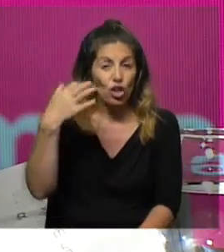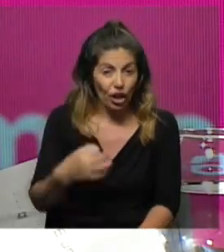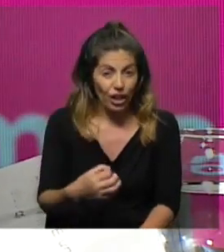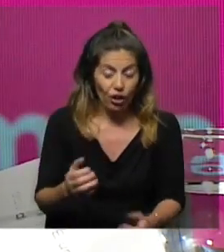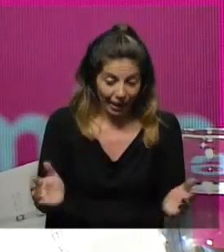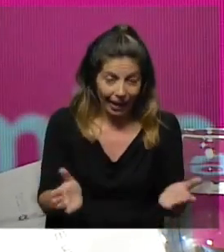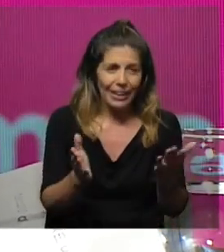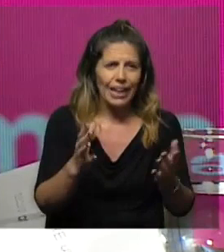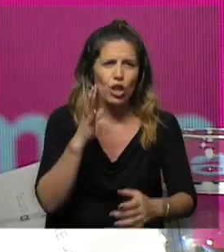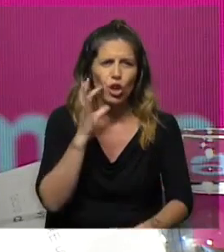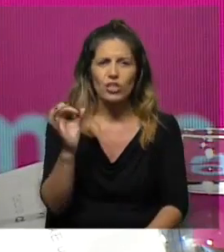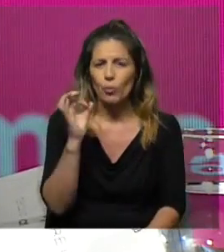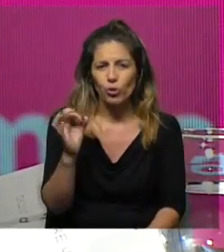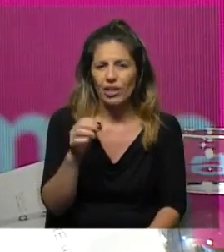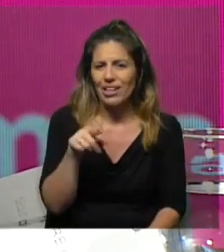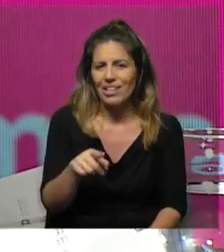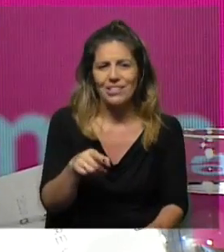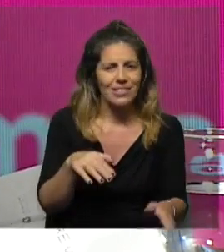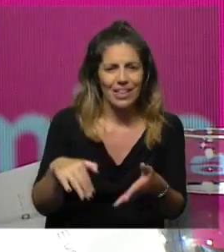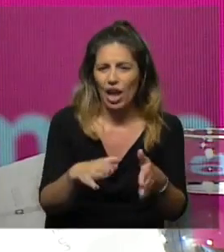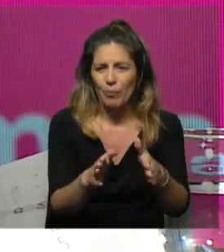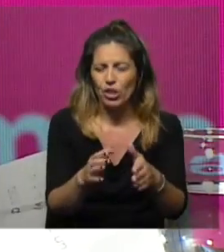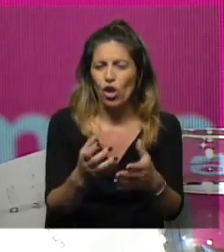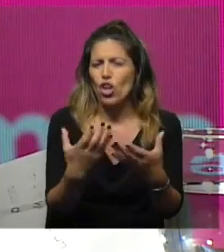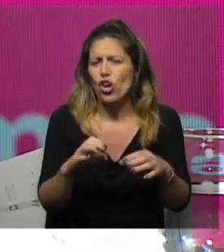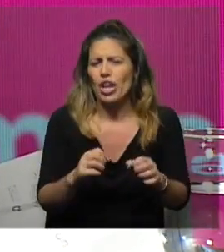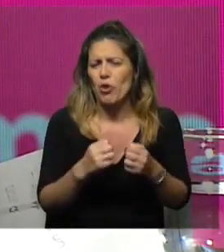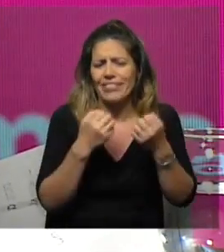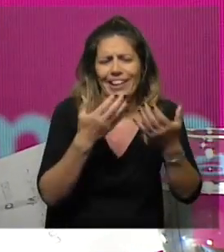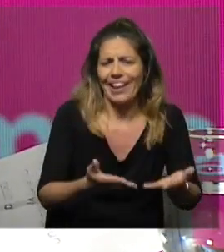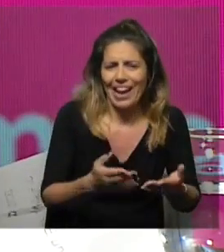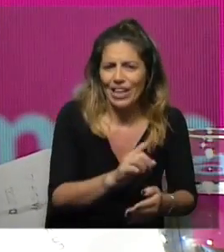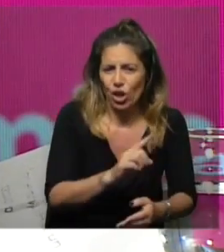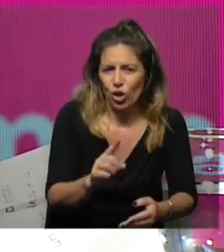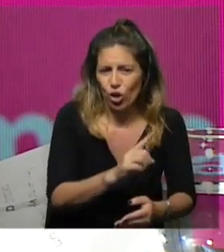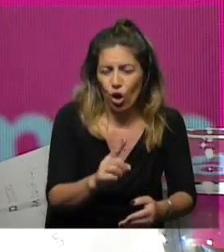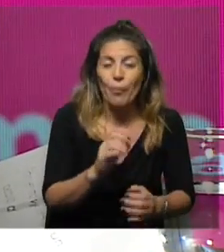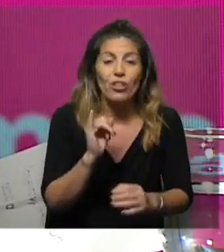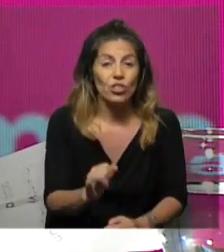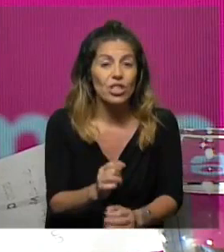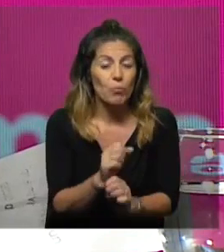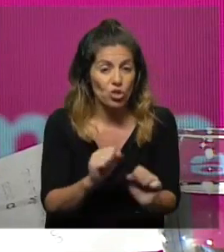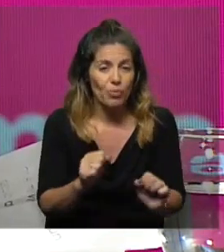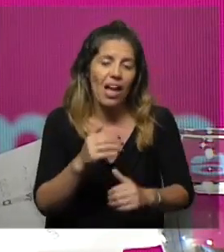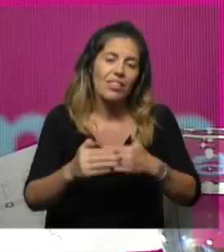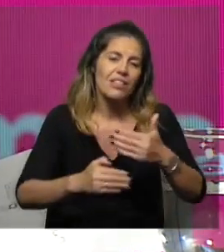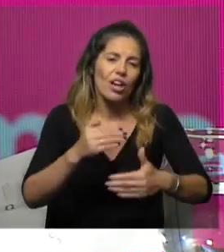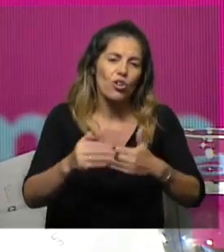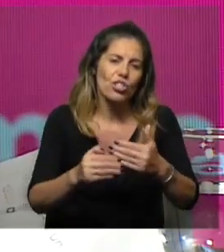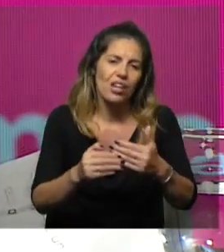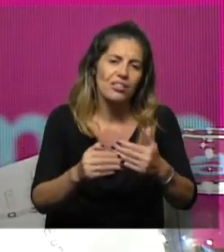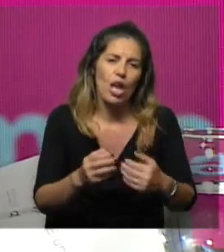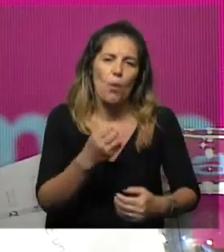las oportunidades es el camino o sea nadie quiere que le regalen nada sino Bueno sí tener la posibilidad de desarrollarse de crecer